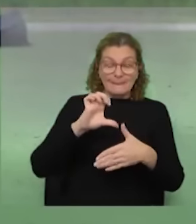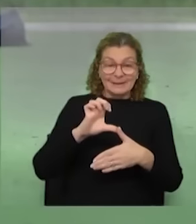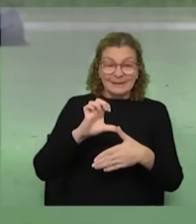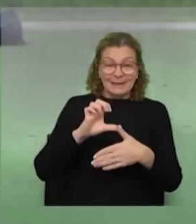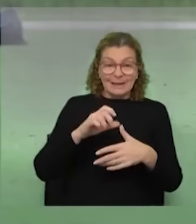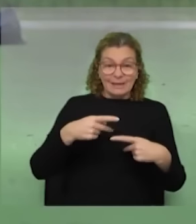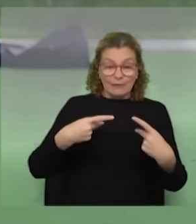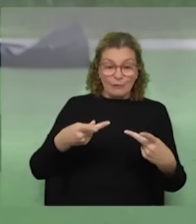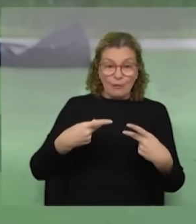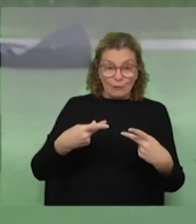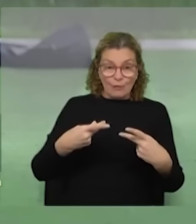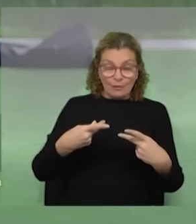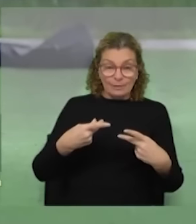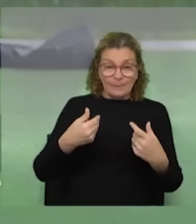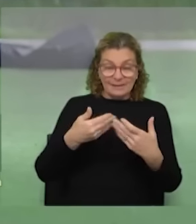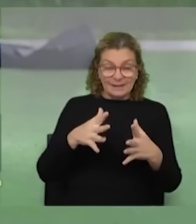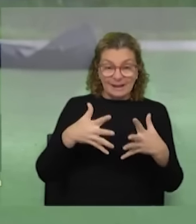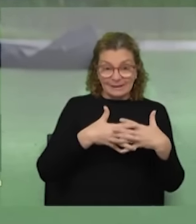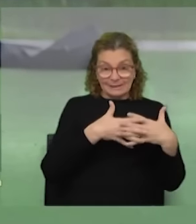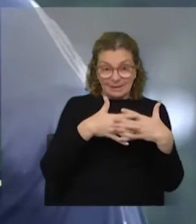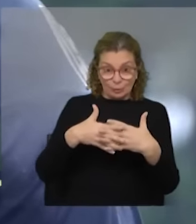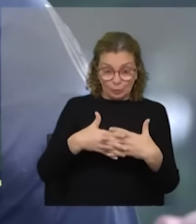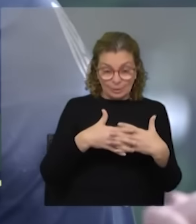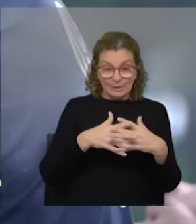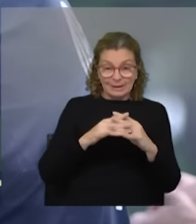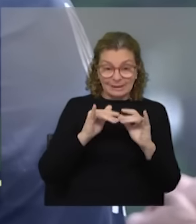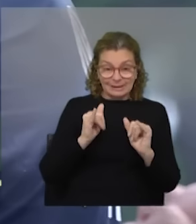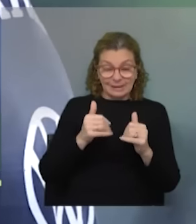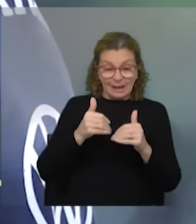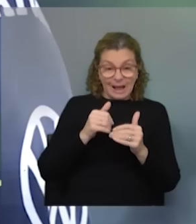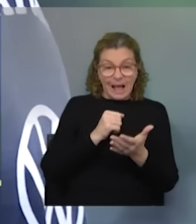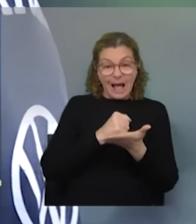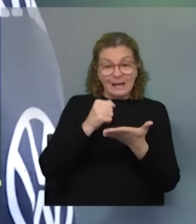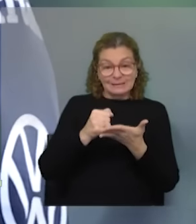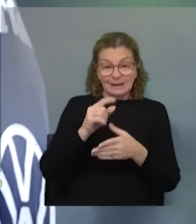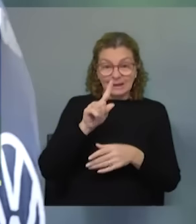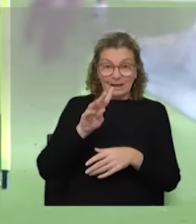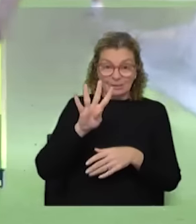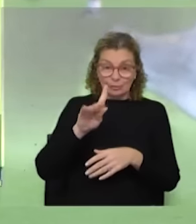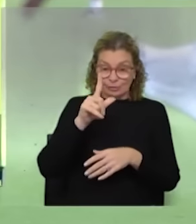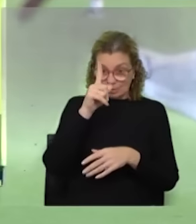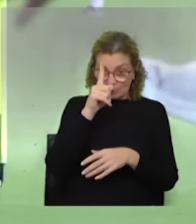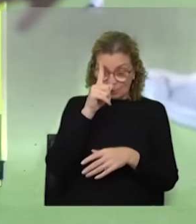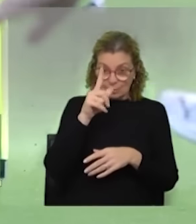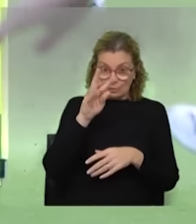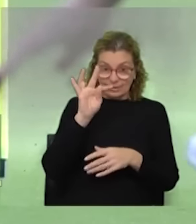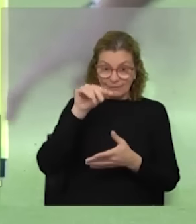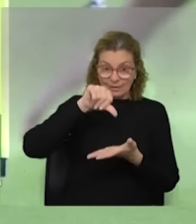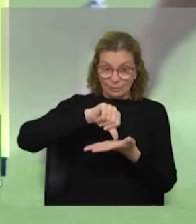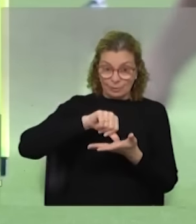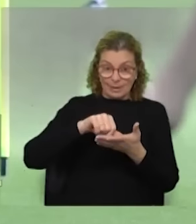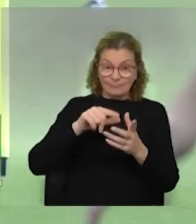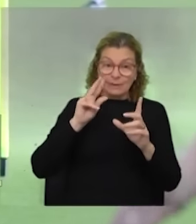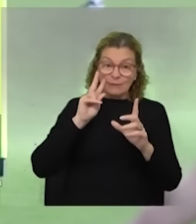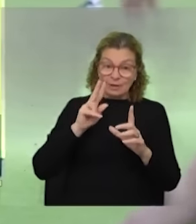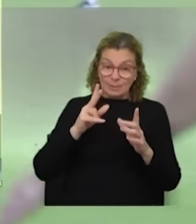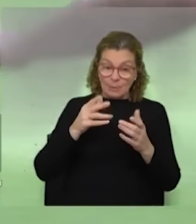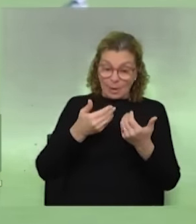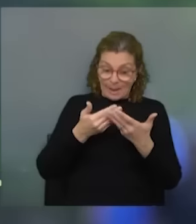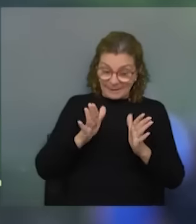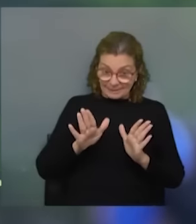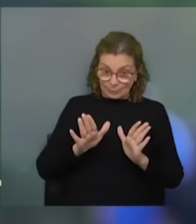fútbol que se va a en Estados Unidos y que se extenderá hasta el domingo 14 de Julio TV ciudad transmitirá la ceremonia de